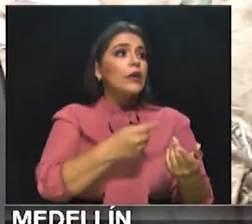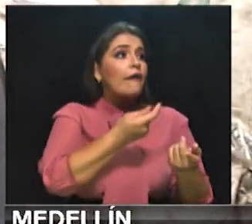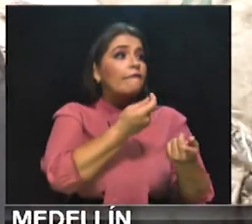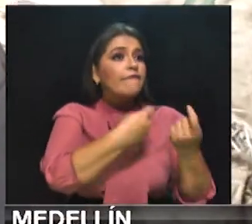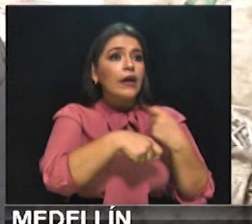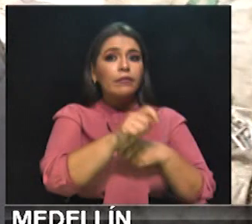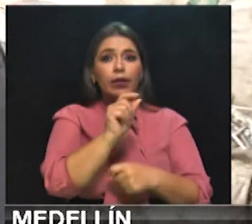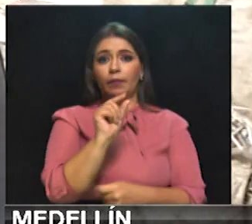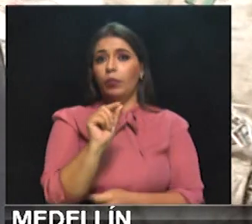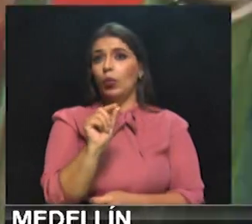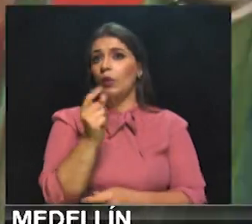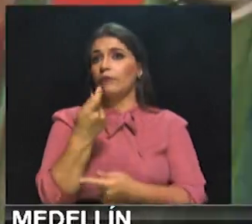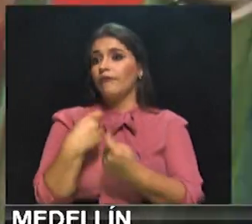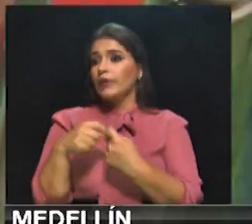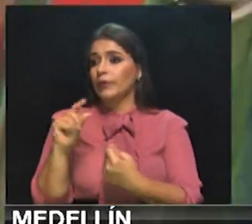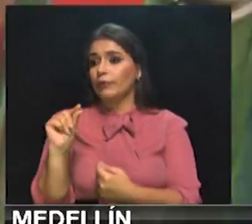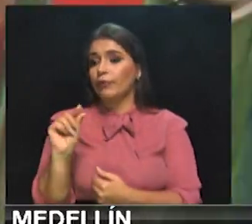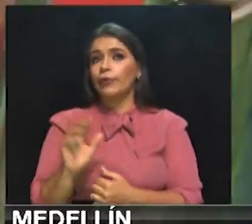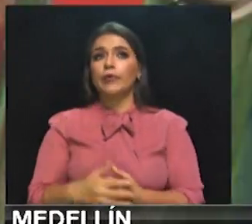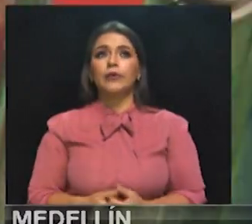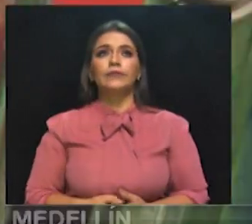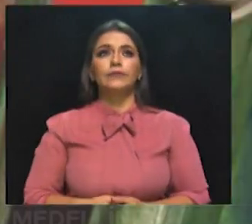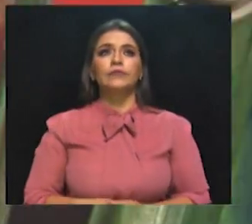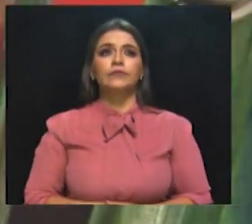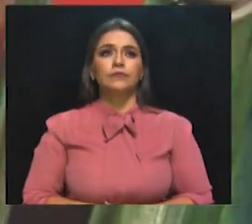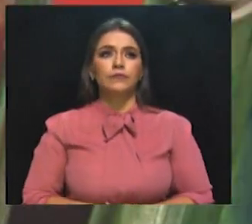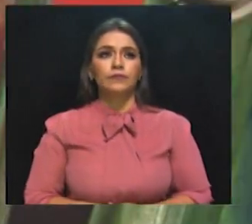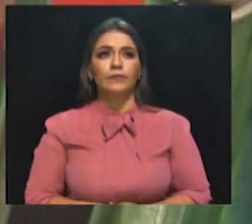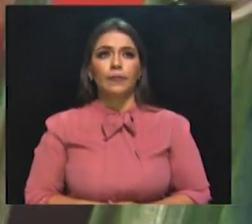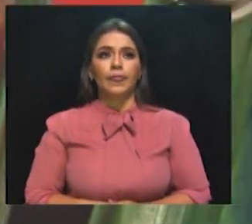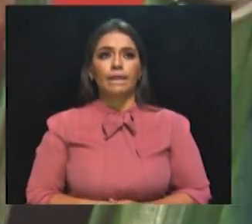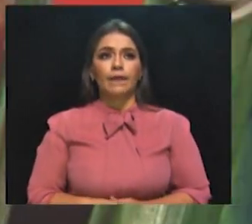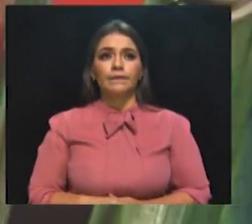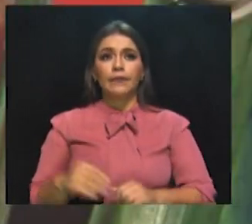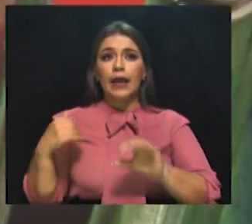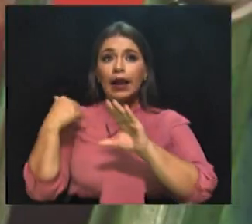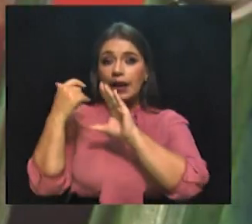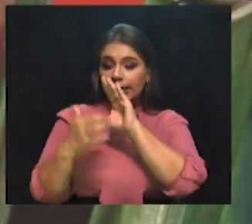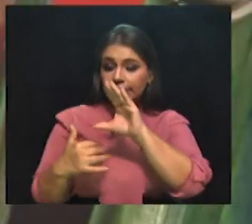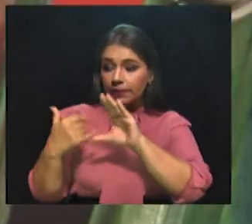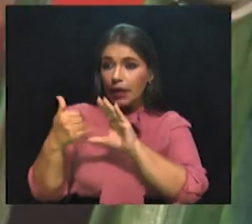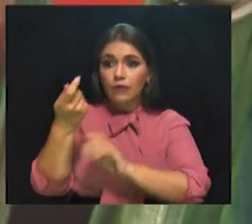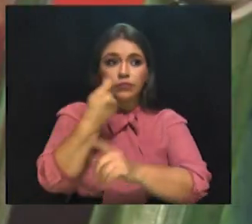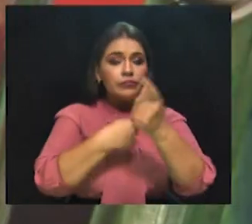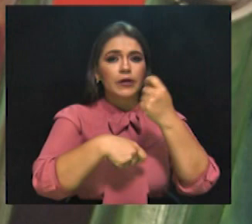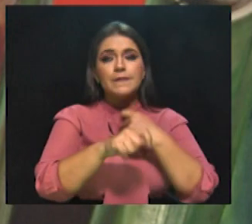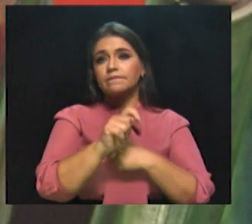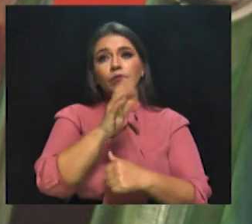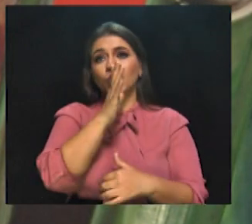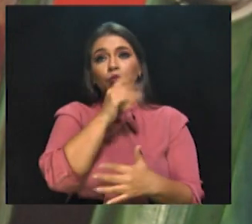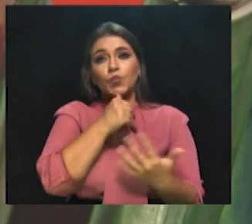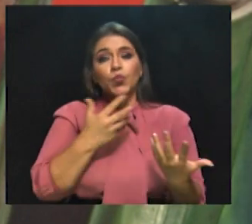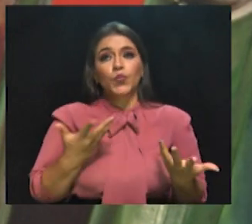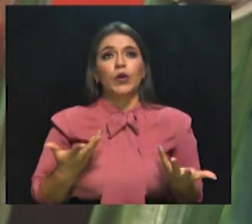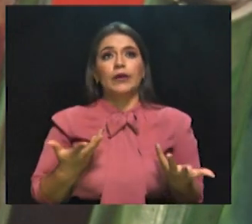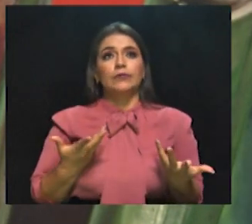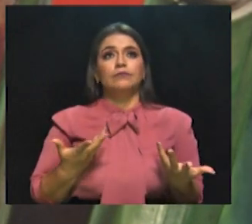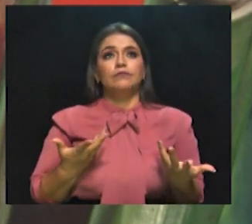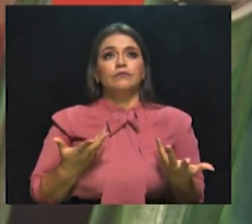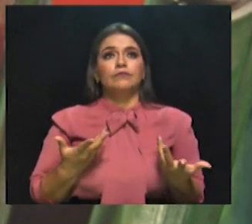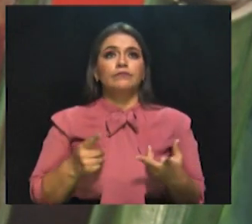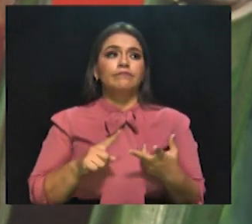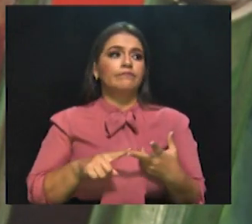siempre también ha bajado el precio. La demanda del producto reciclado se reduzca y por ende las organizaciones tengan que